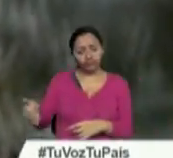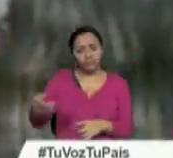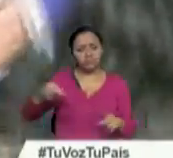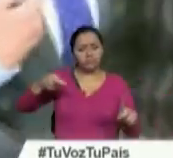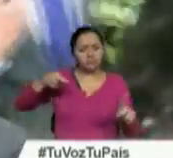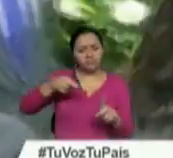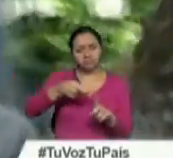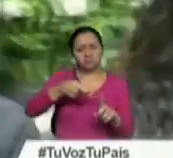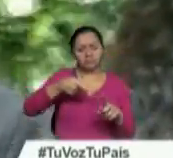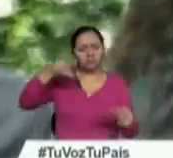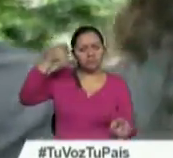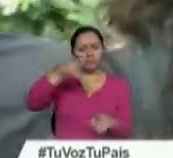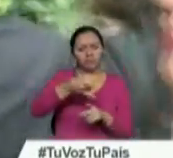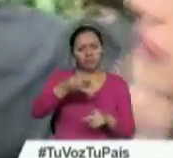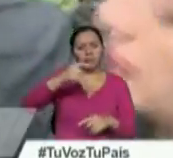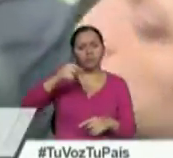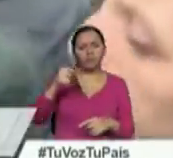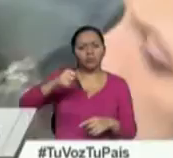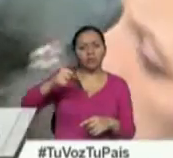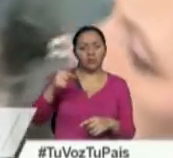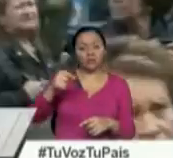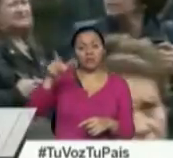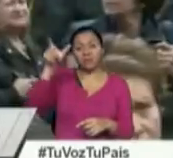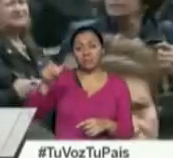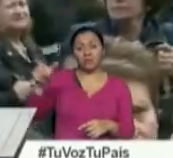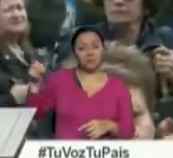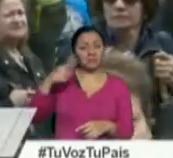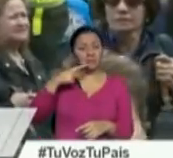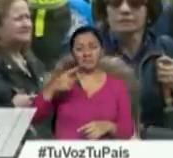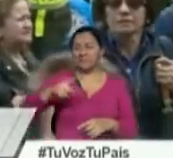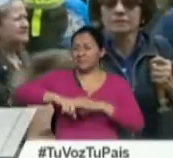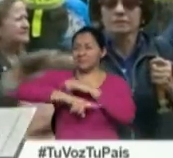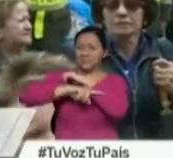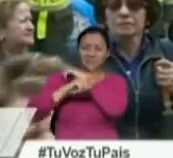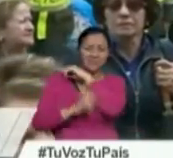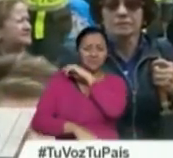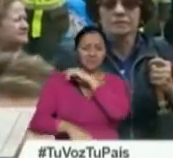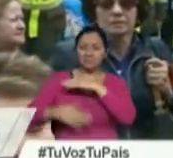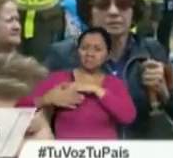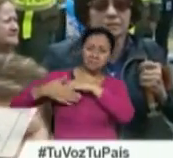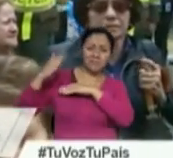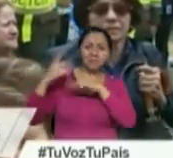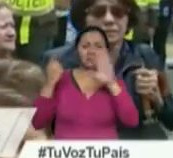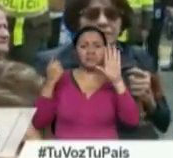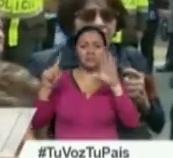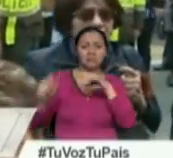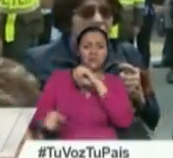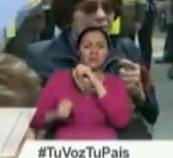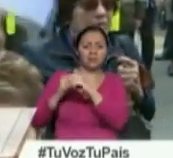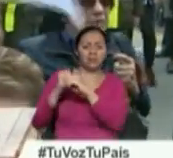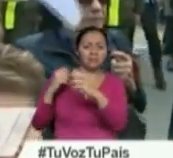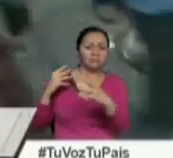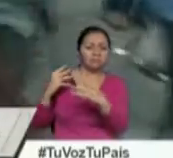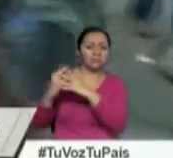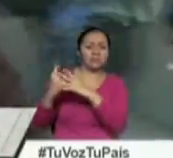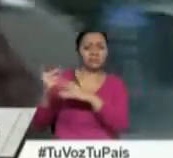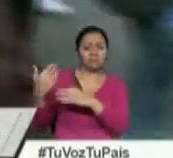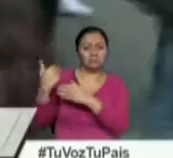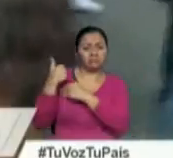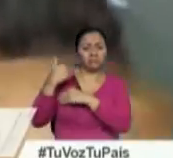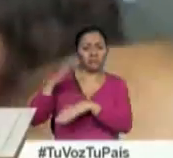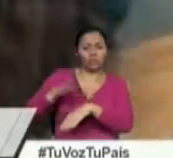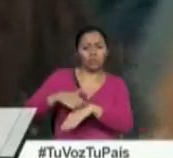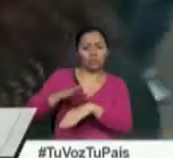Bogotá, Colombia. Los asistentes pidieron la pena máxima de 60 años para el responsable del crimen, presuntamente el